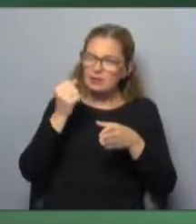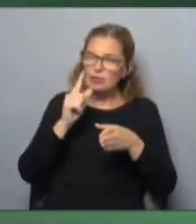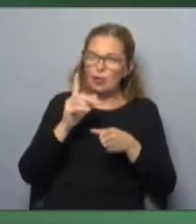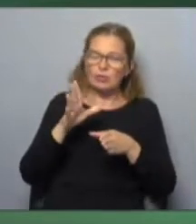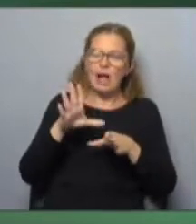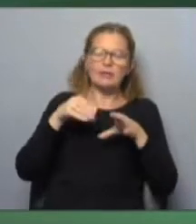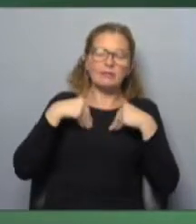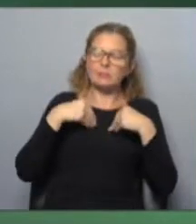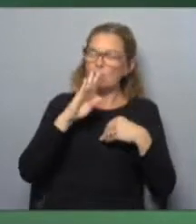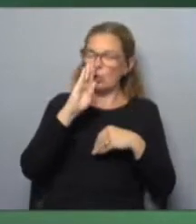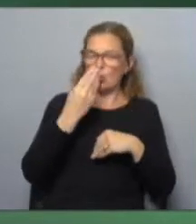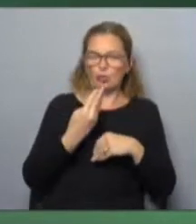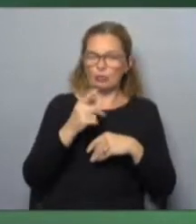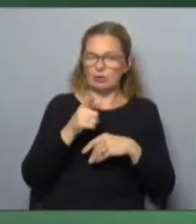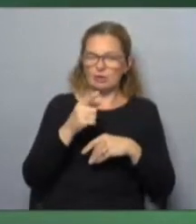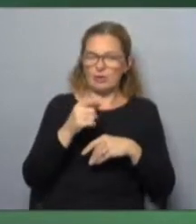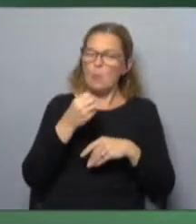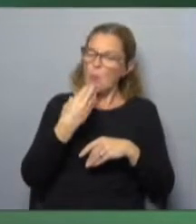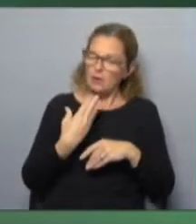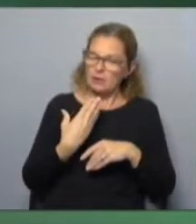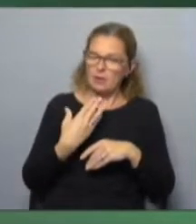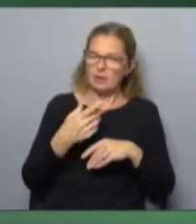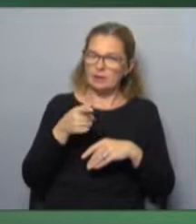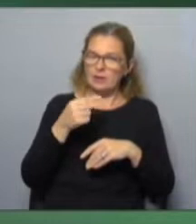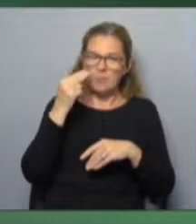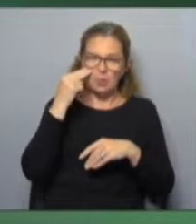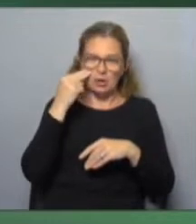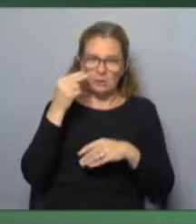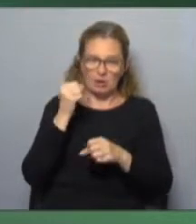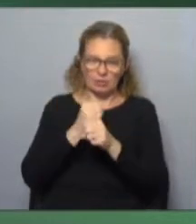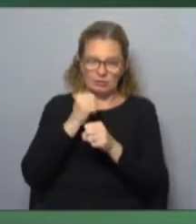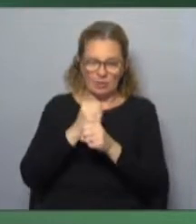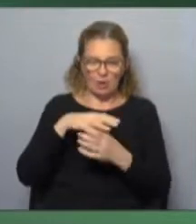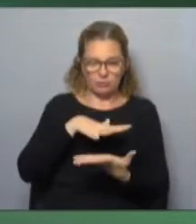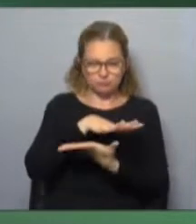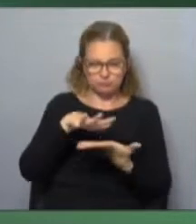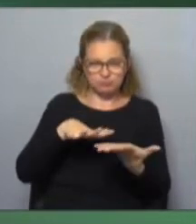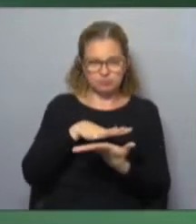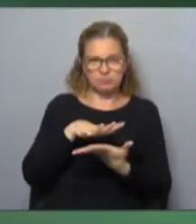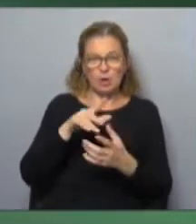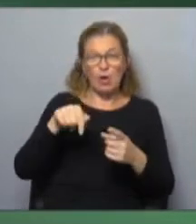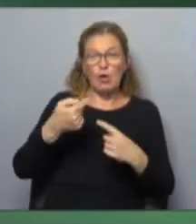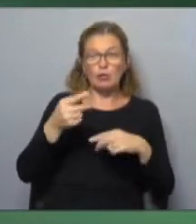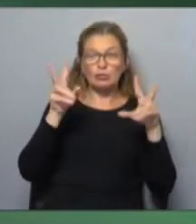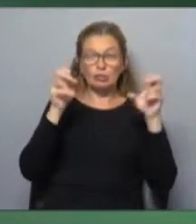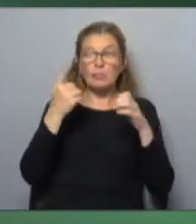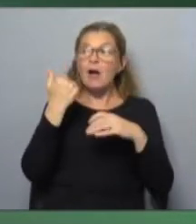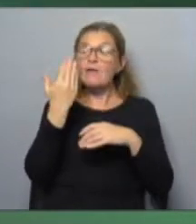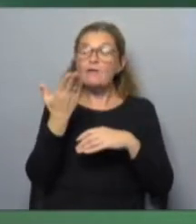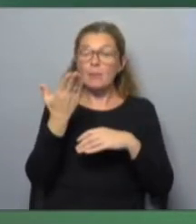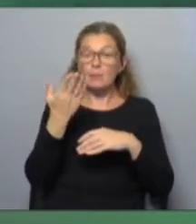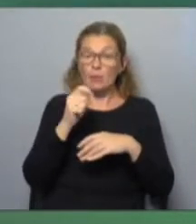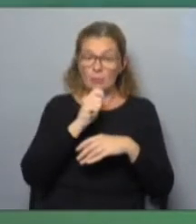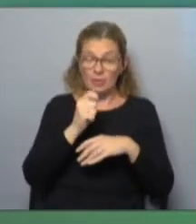toleran conductas que violen el manual de buena conducta e interfieran con el clima laboral. Bueno, nos vamos a otros temas y salimos nuevamente a